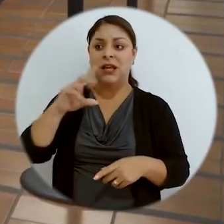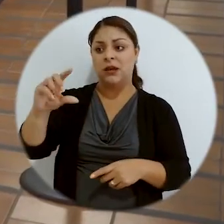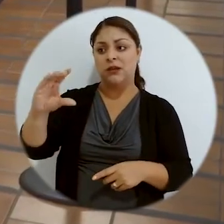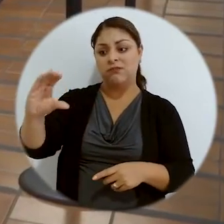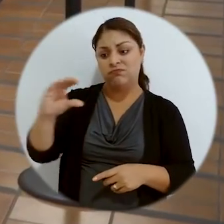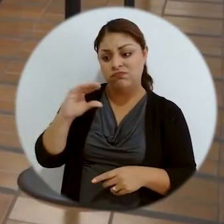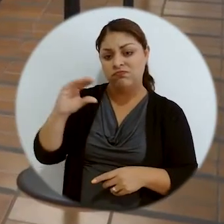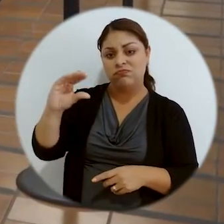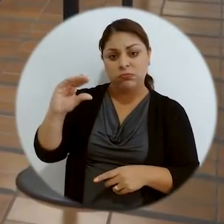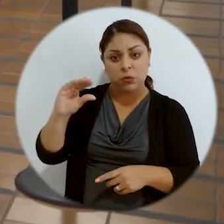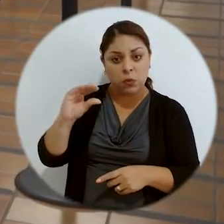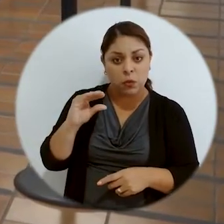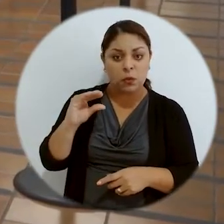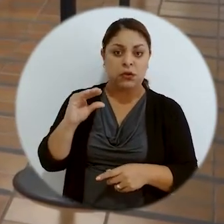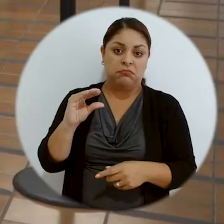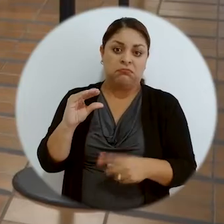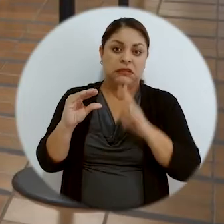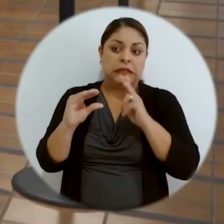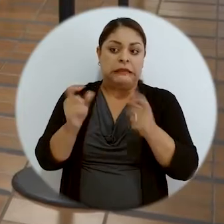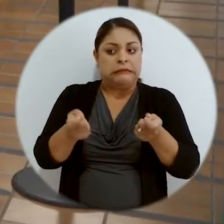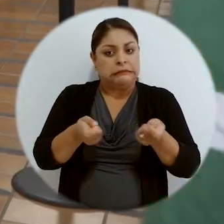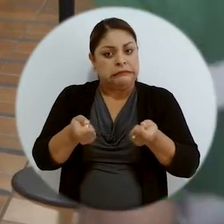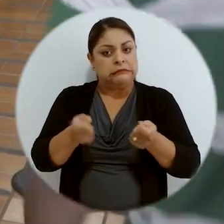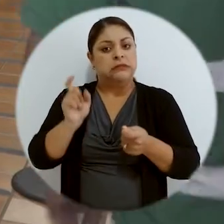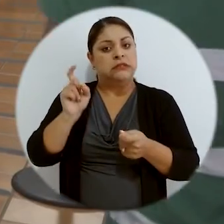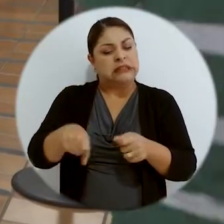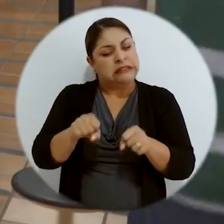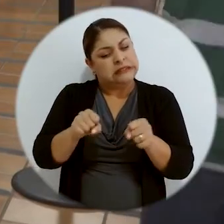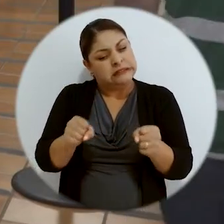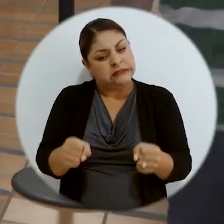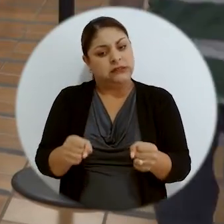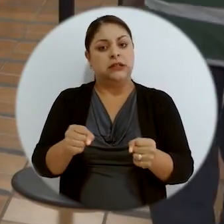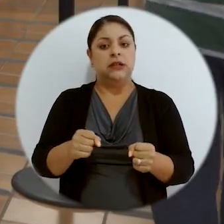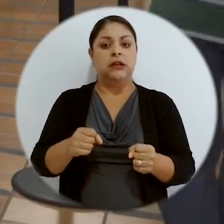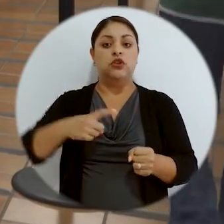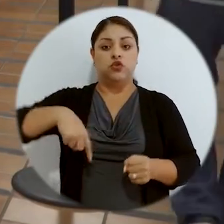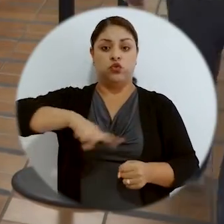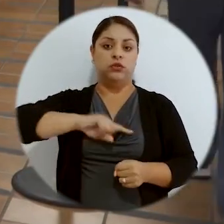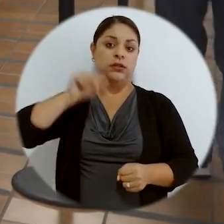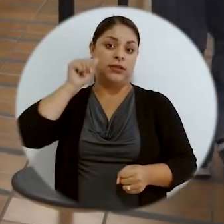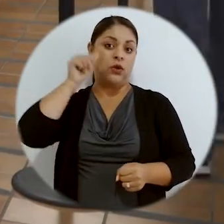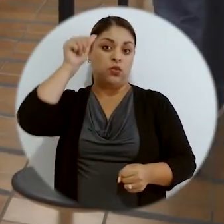viven, no sé, hasta 100 años, sobre todo si estamos allá en la zona azul,